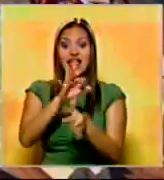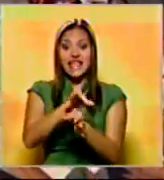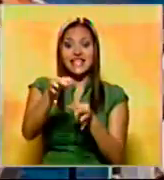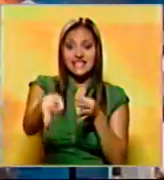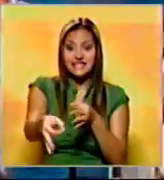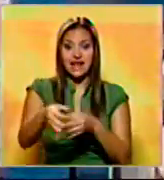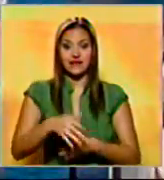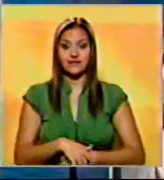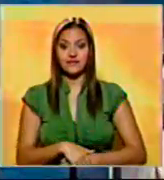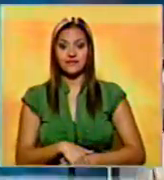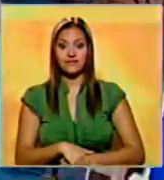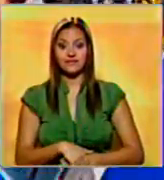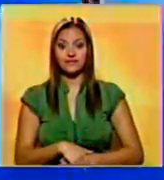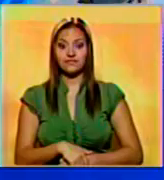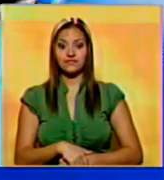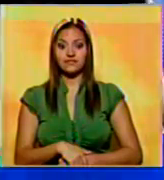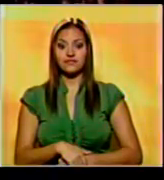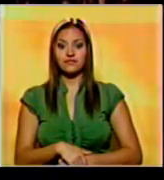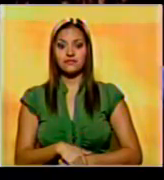Giglio.